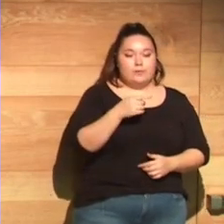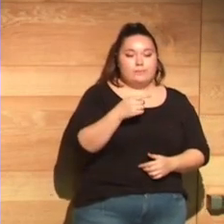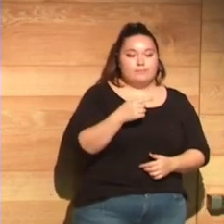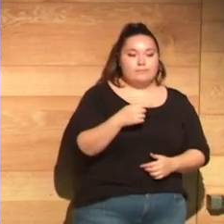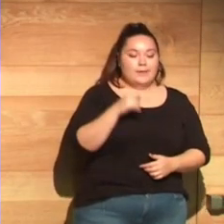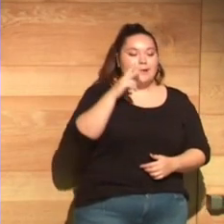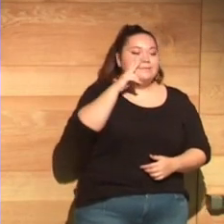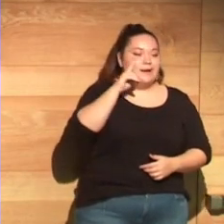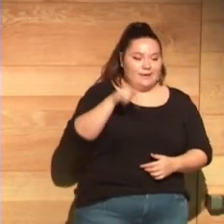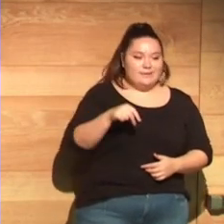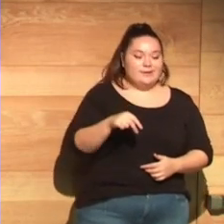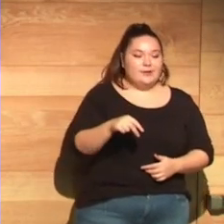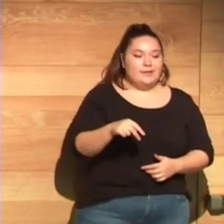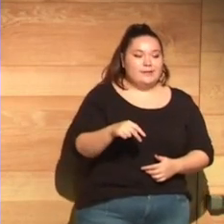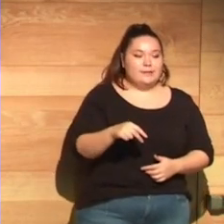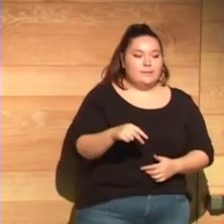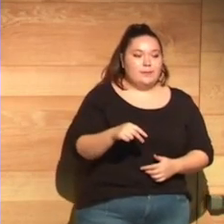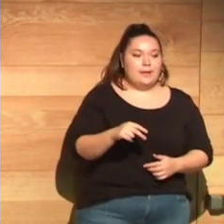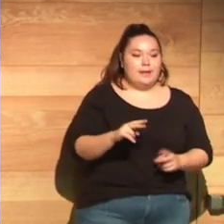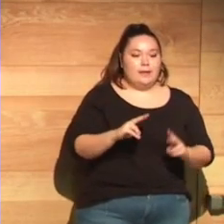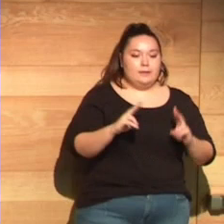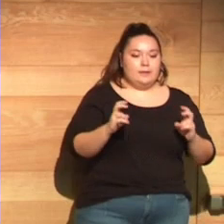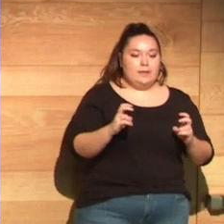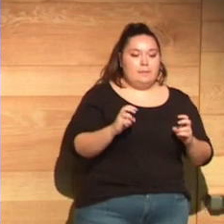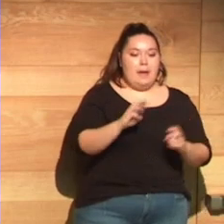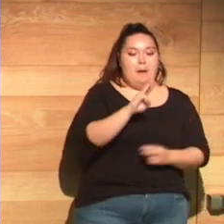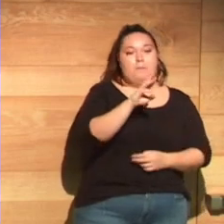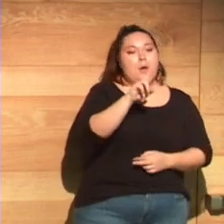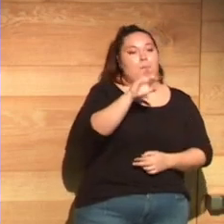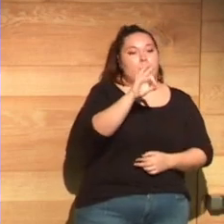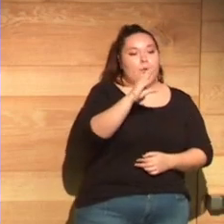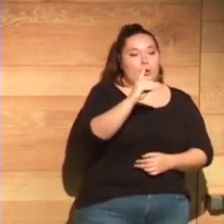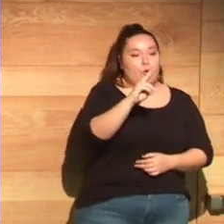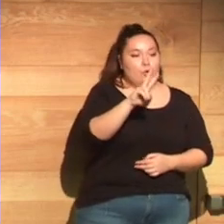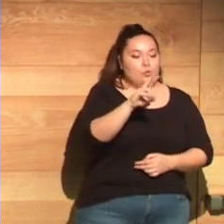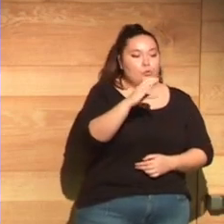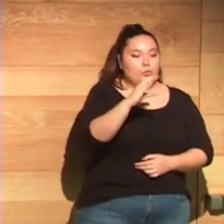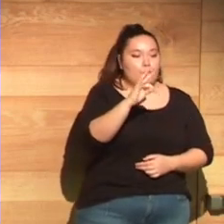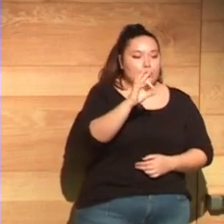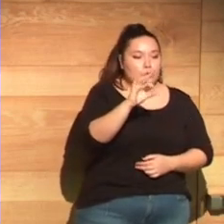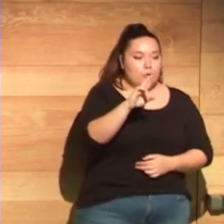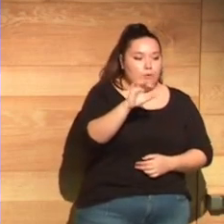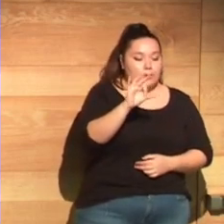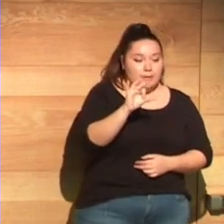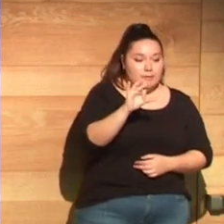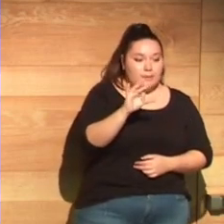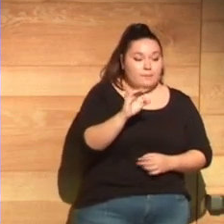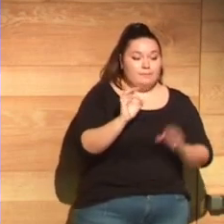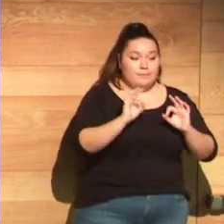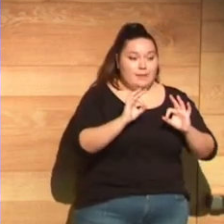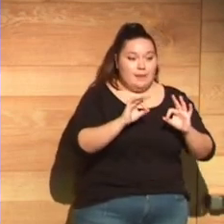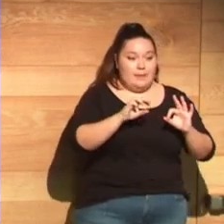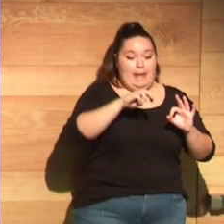primera persona, en la que, claro, ella... reconoces, que lo tengo aquí, que había que ser agradecida con los